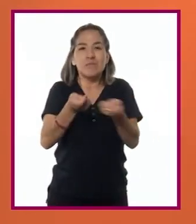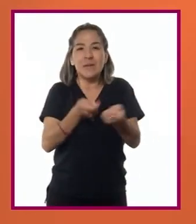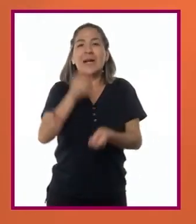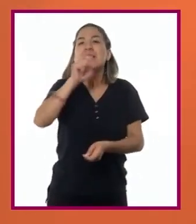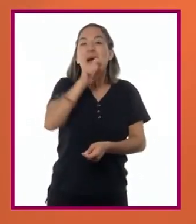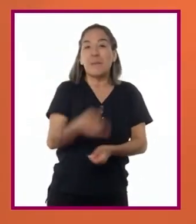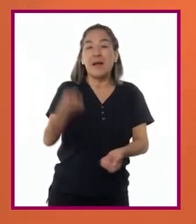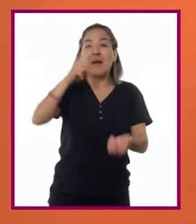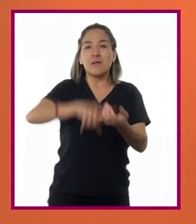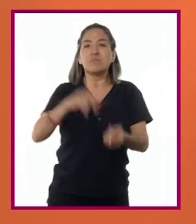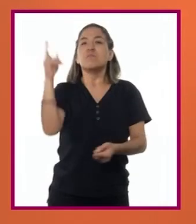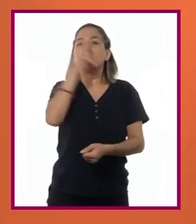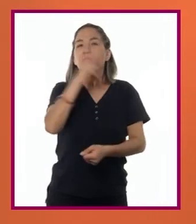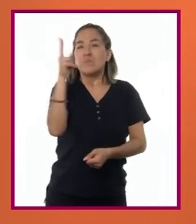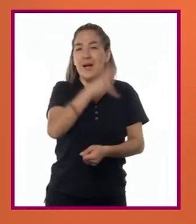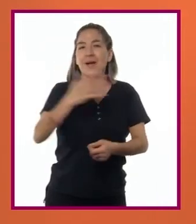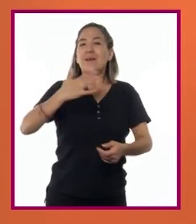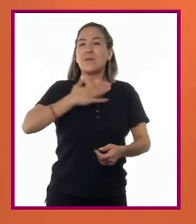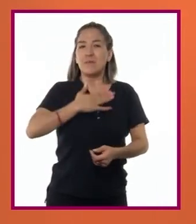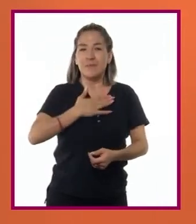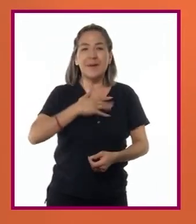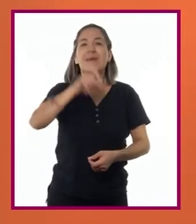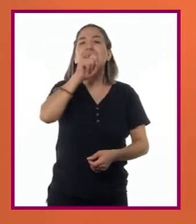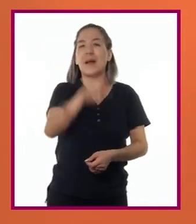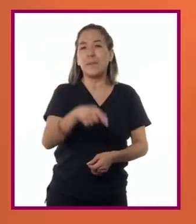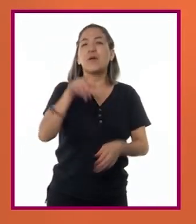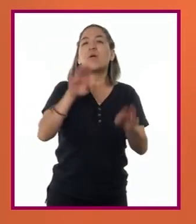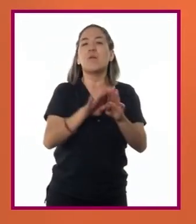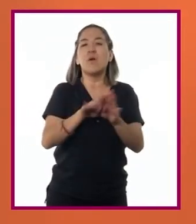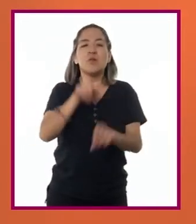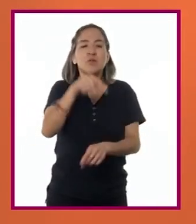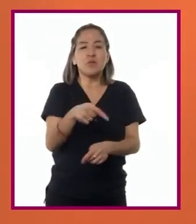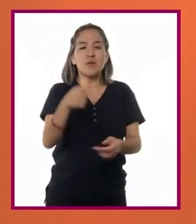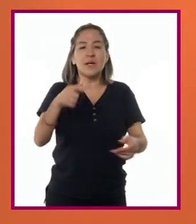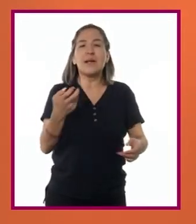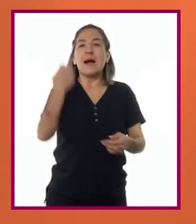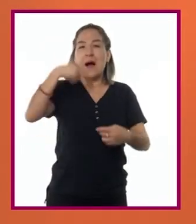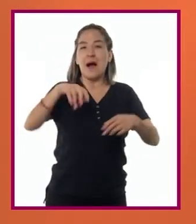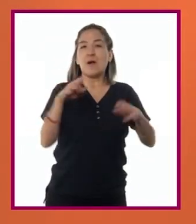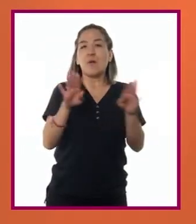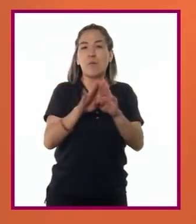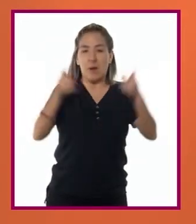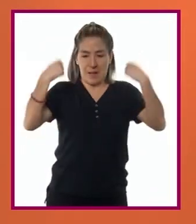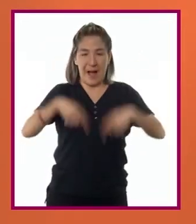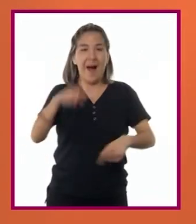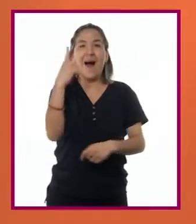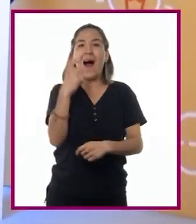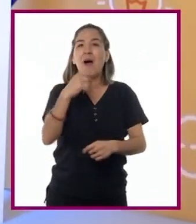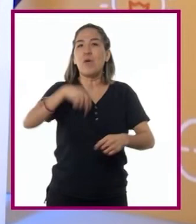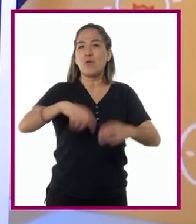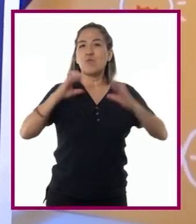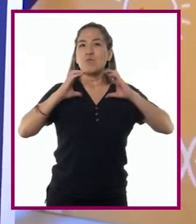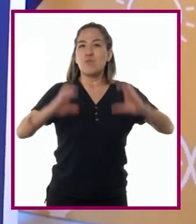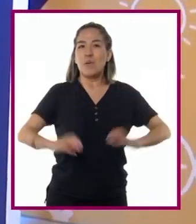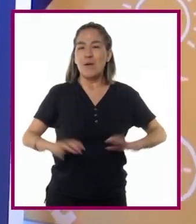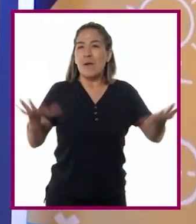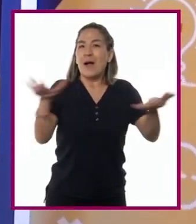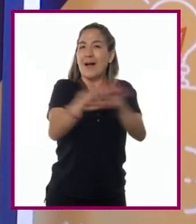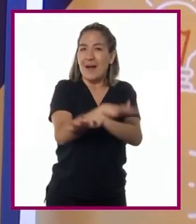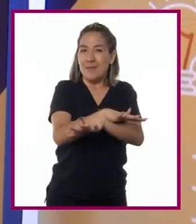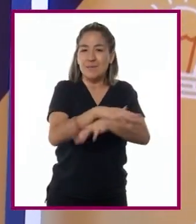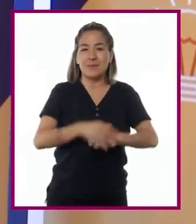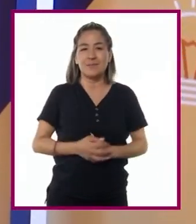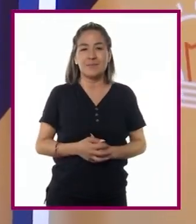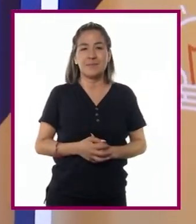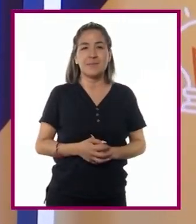del contenido de oxígeno y el cambio de la alcalinidad de líquidos en el organismo.